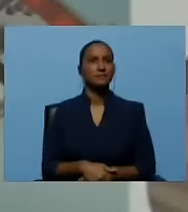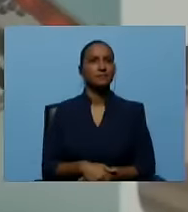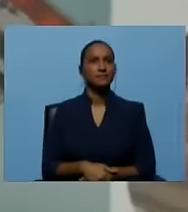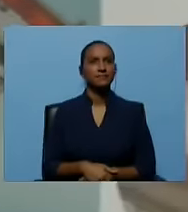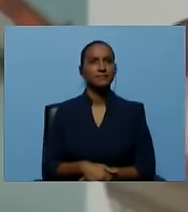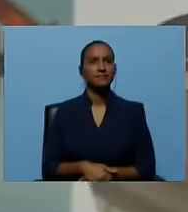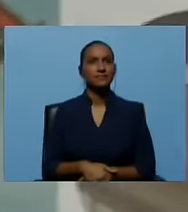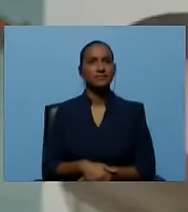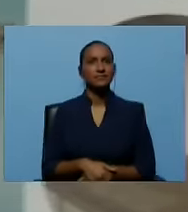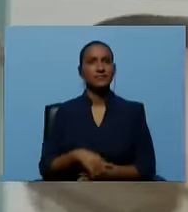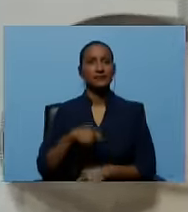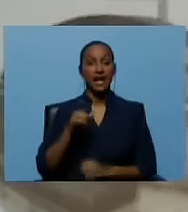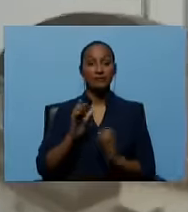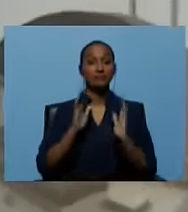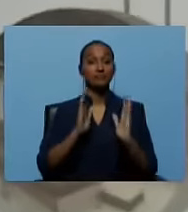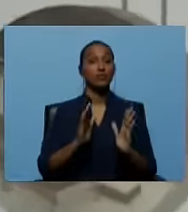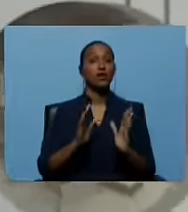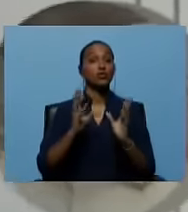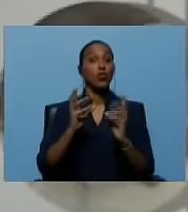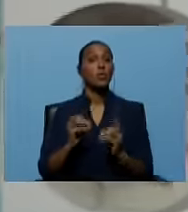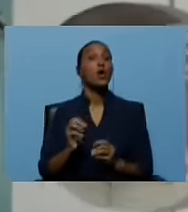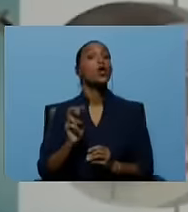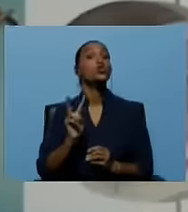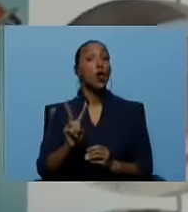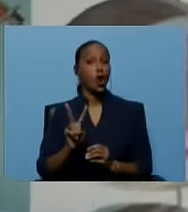2. Proyecto. Ah, ya está en la etapa 2.